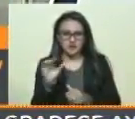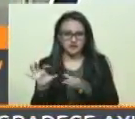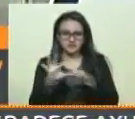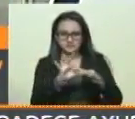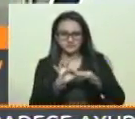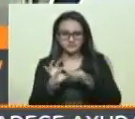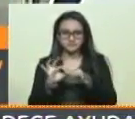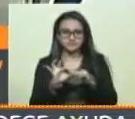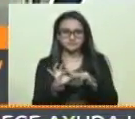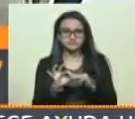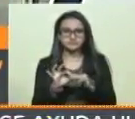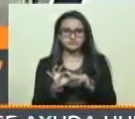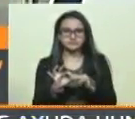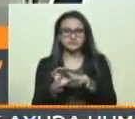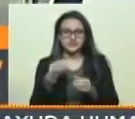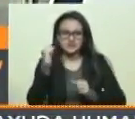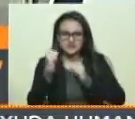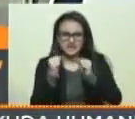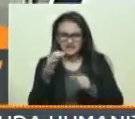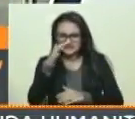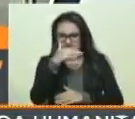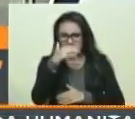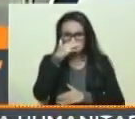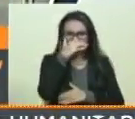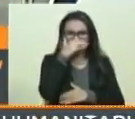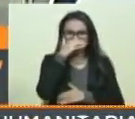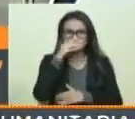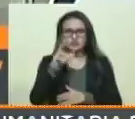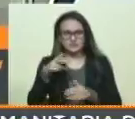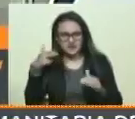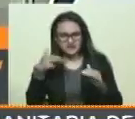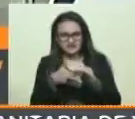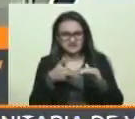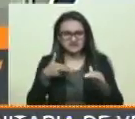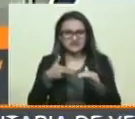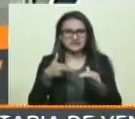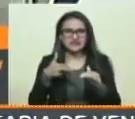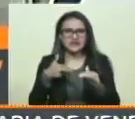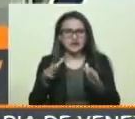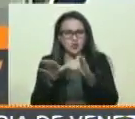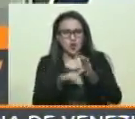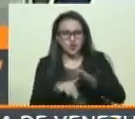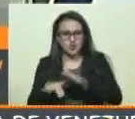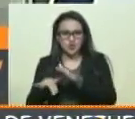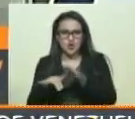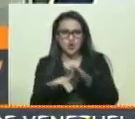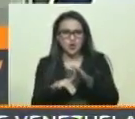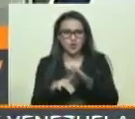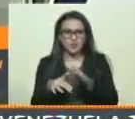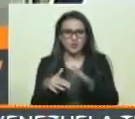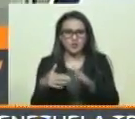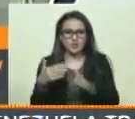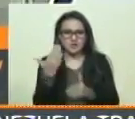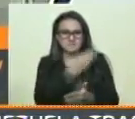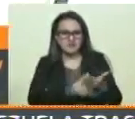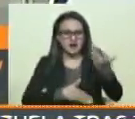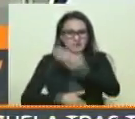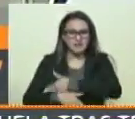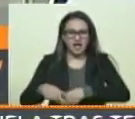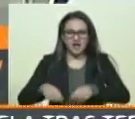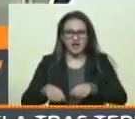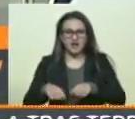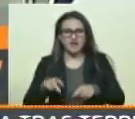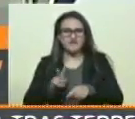no solamente a homicidios, secuestros, sino también atracos, hurtos, lesiones graves, violación,